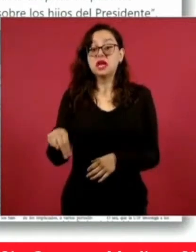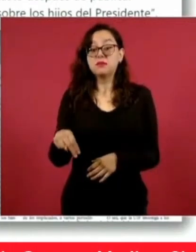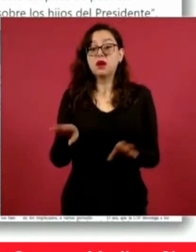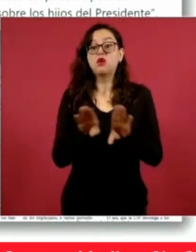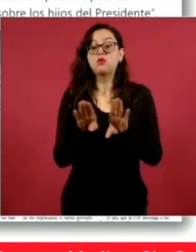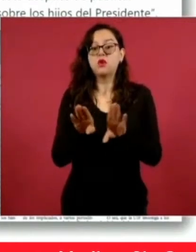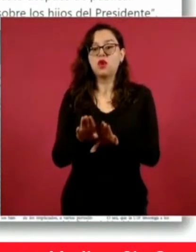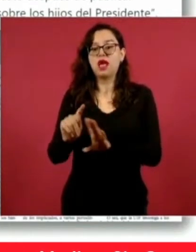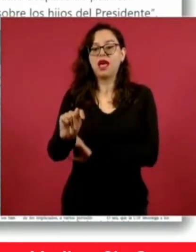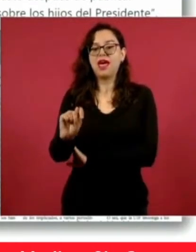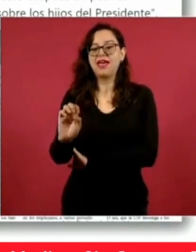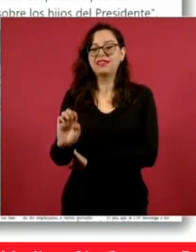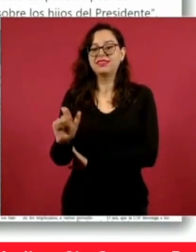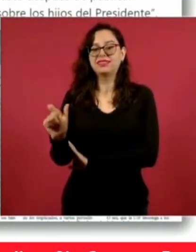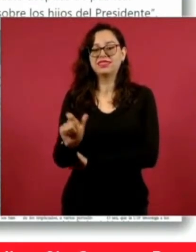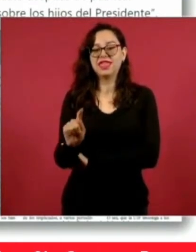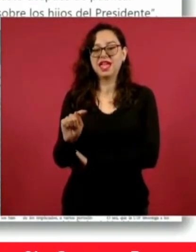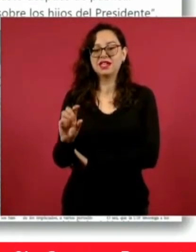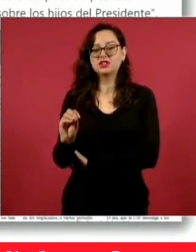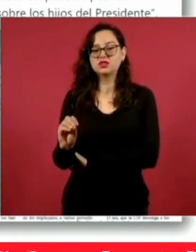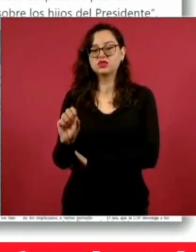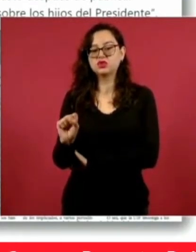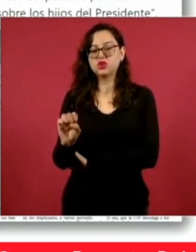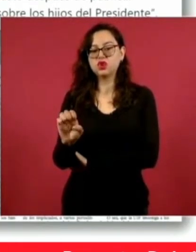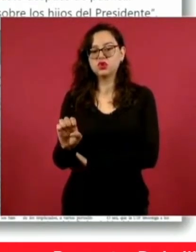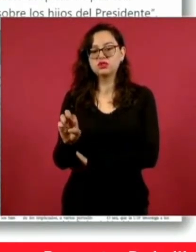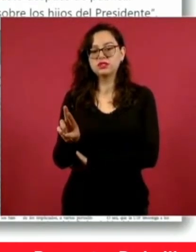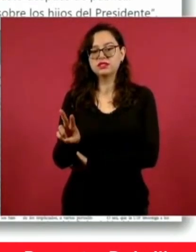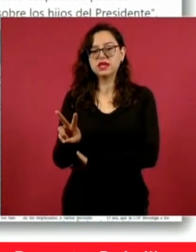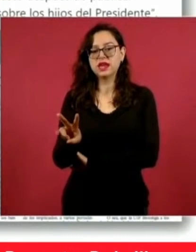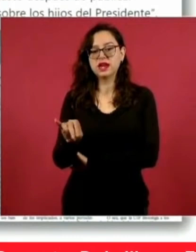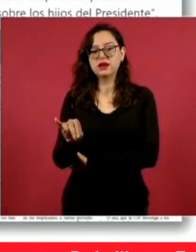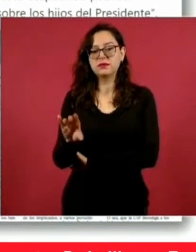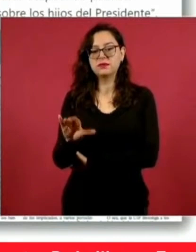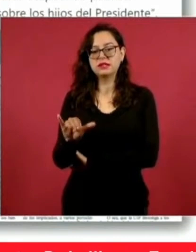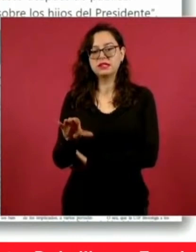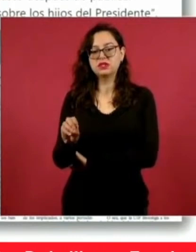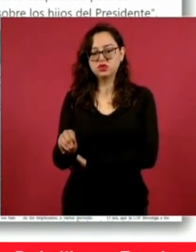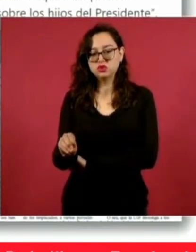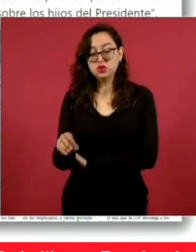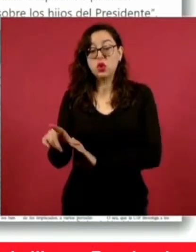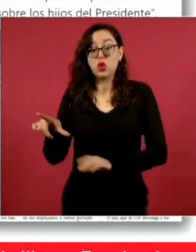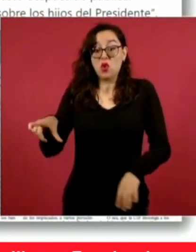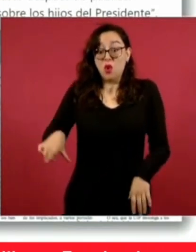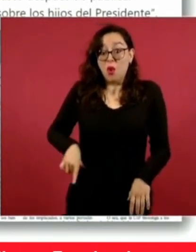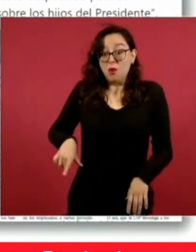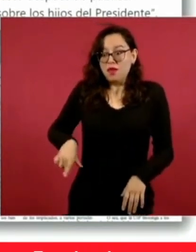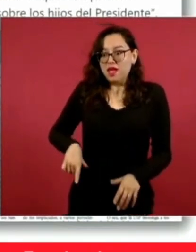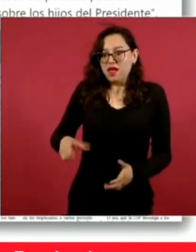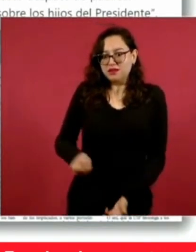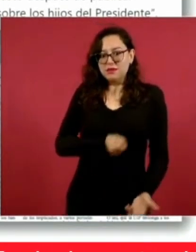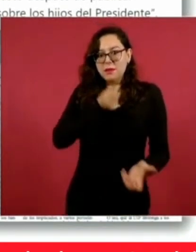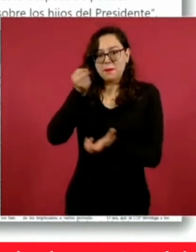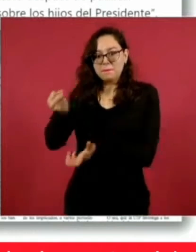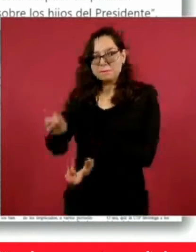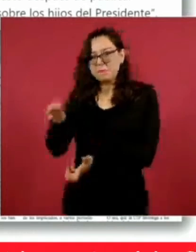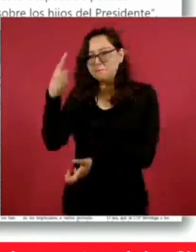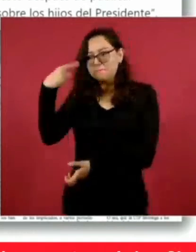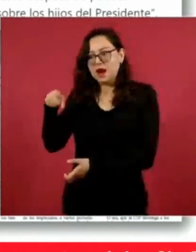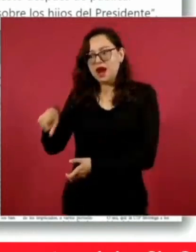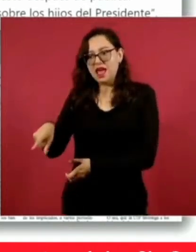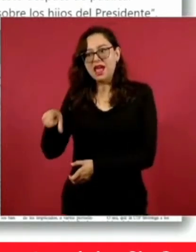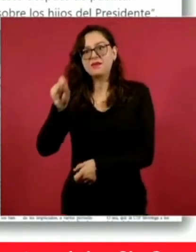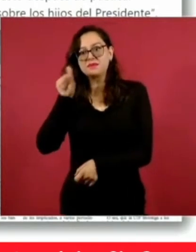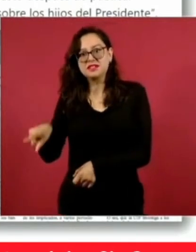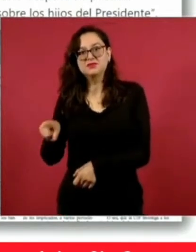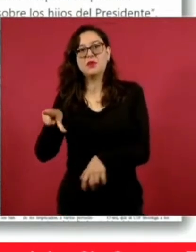Textoservicio. Son textoservidores al amparo del erario público, que en este momento se investiga